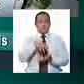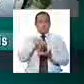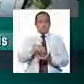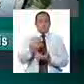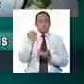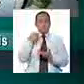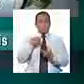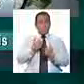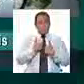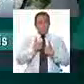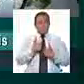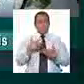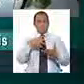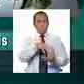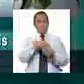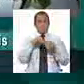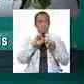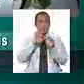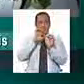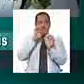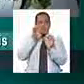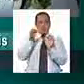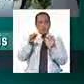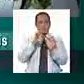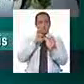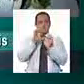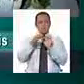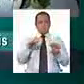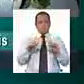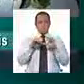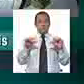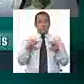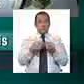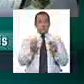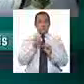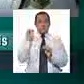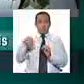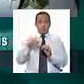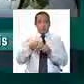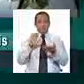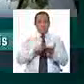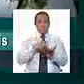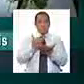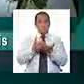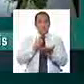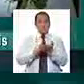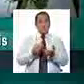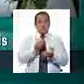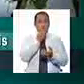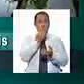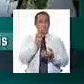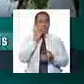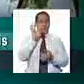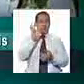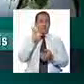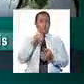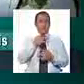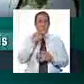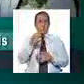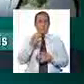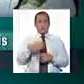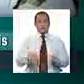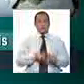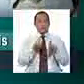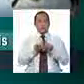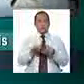nosotros mismos le hemos traído, ¿no? Esta es la piel de la papa. Esta es la piel de la papa crujiente que muchos la desechan en realidad, pero tiene muchos nutrientes, muy sabrosa en realidad. Y